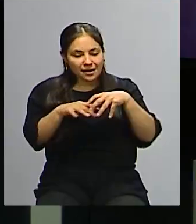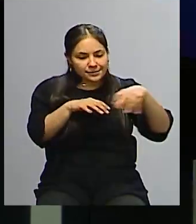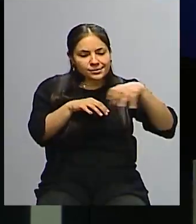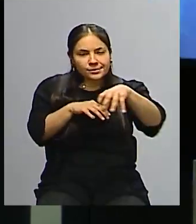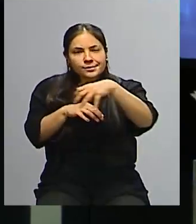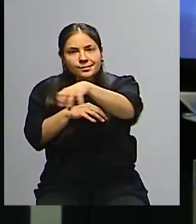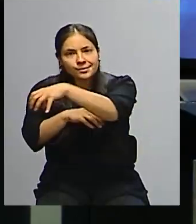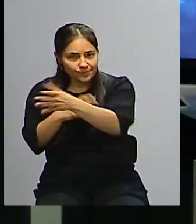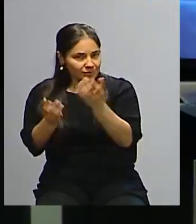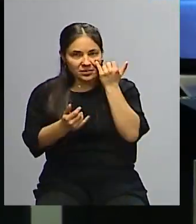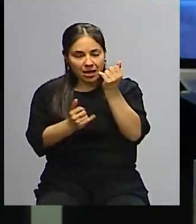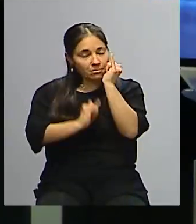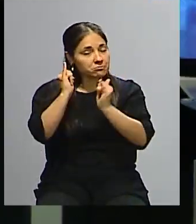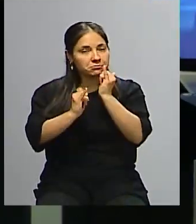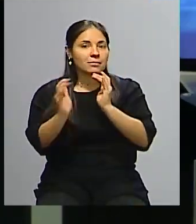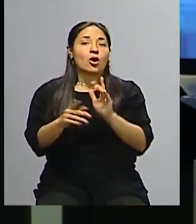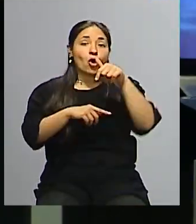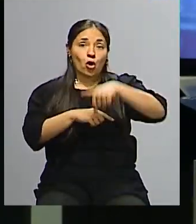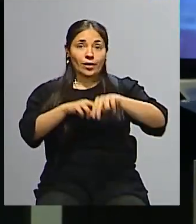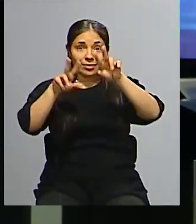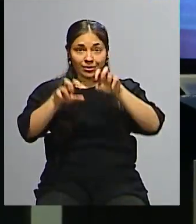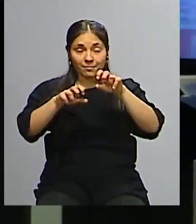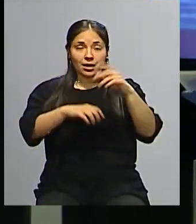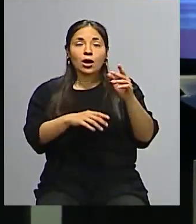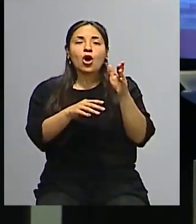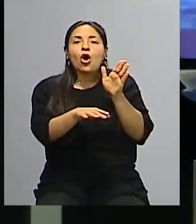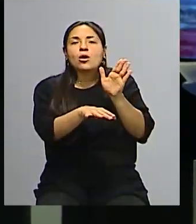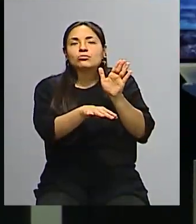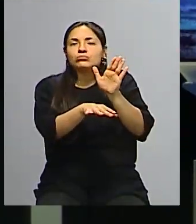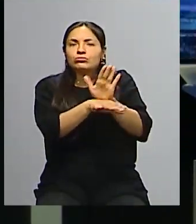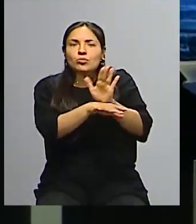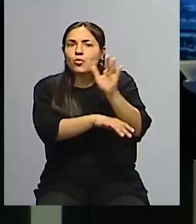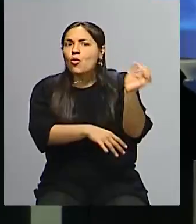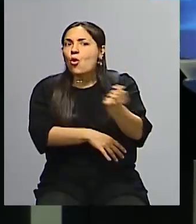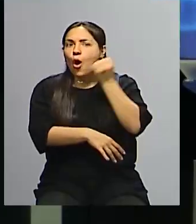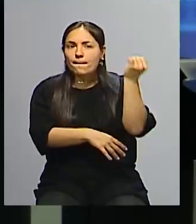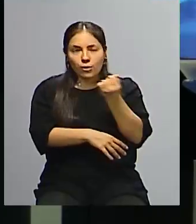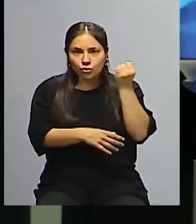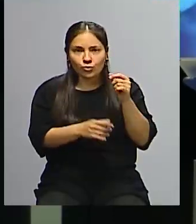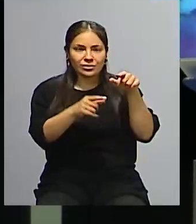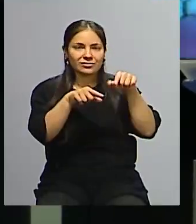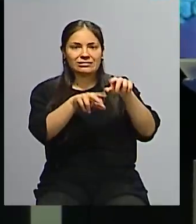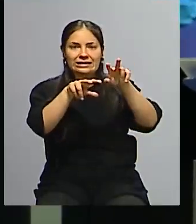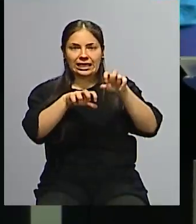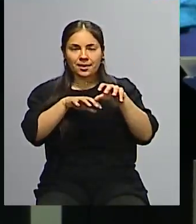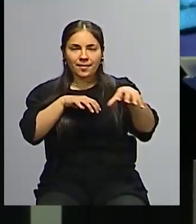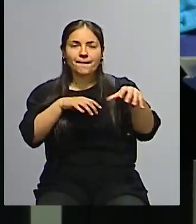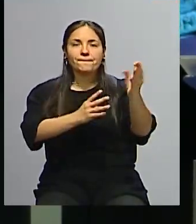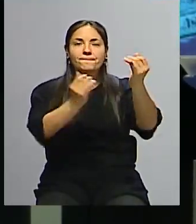hablar de un subsistema, de un concepto fundamental para la administración pública, que es el presupuesto.